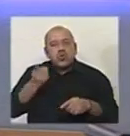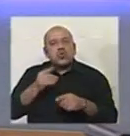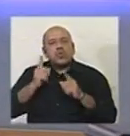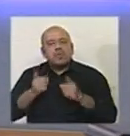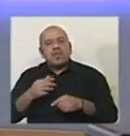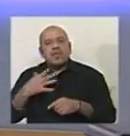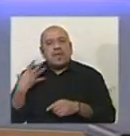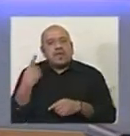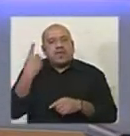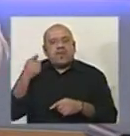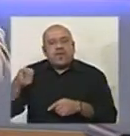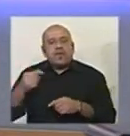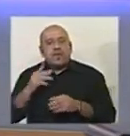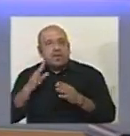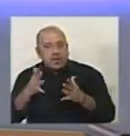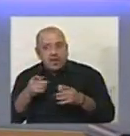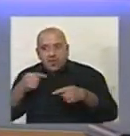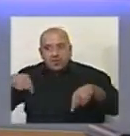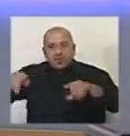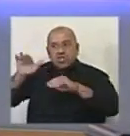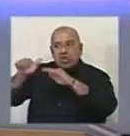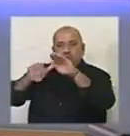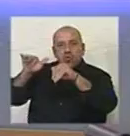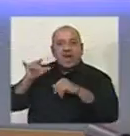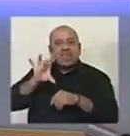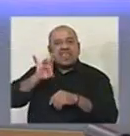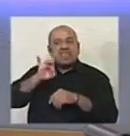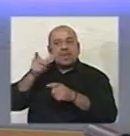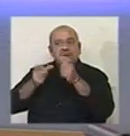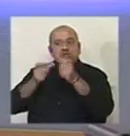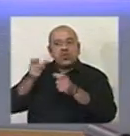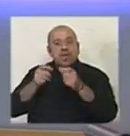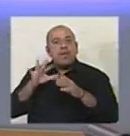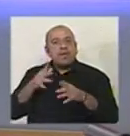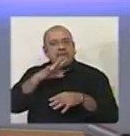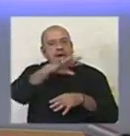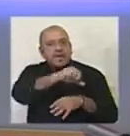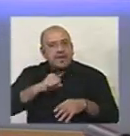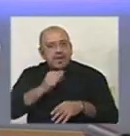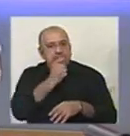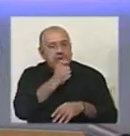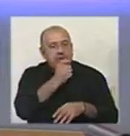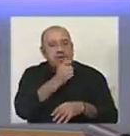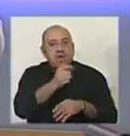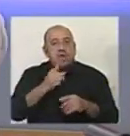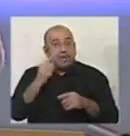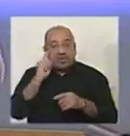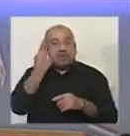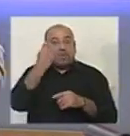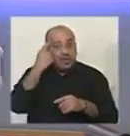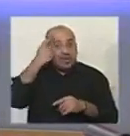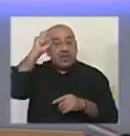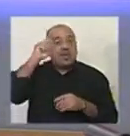Al-Asiri, que fue el que reunió el escuadrón de 15 personas que ejecutaron este vil asesinato. Y luego tenemos al cerebro de la operación, que es un